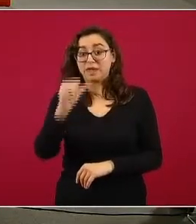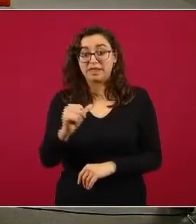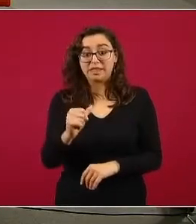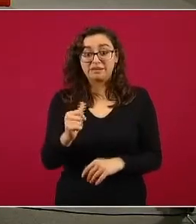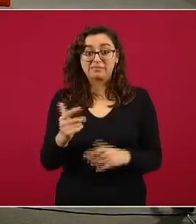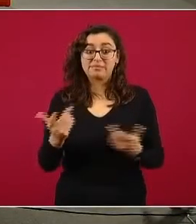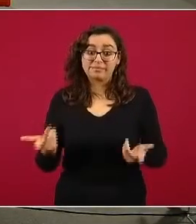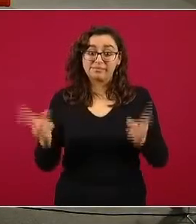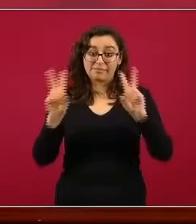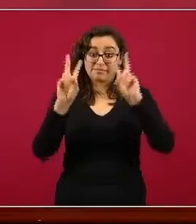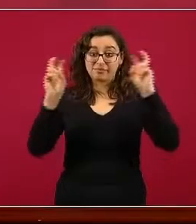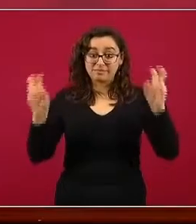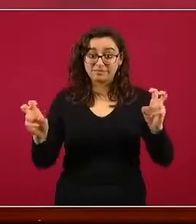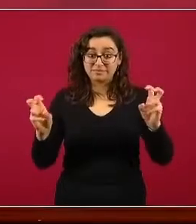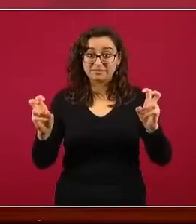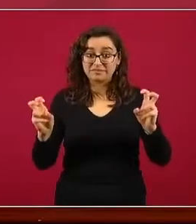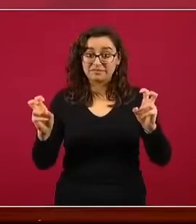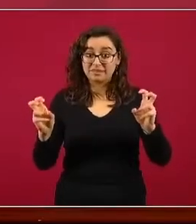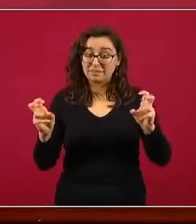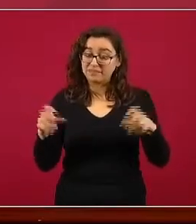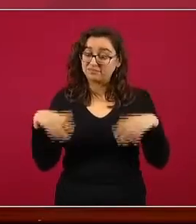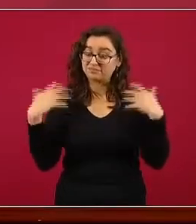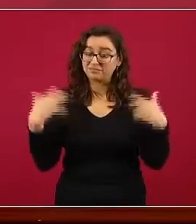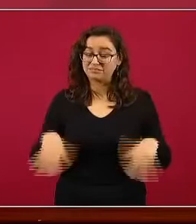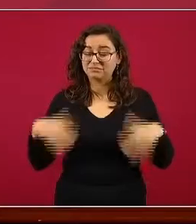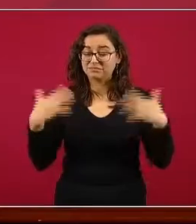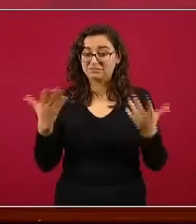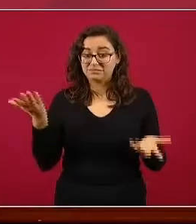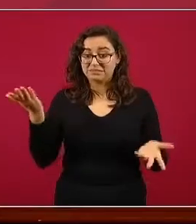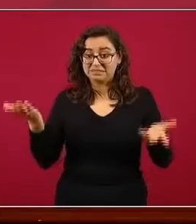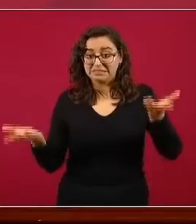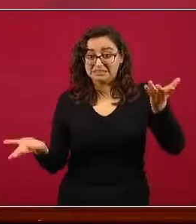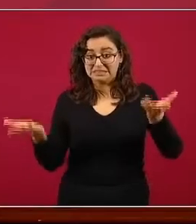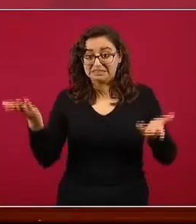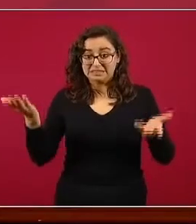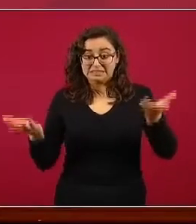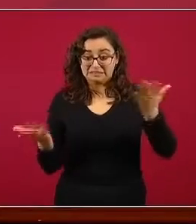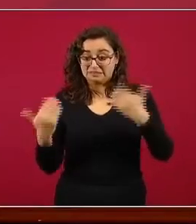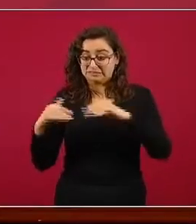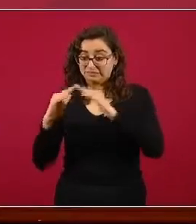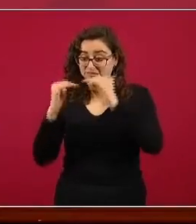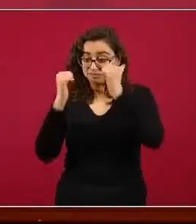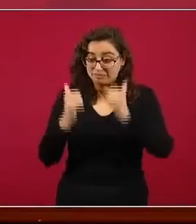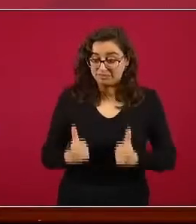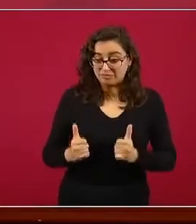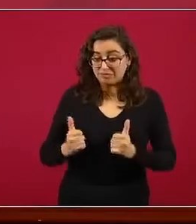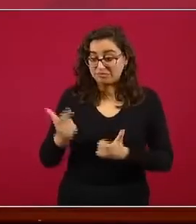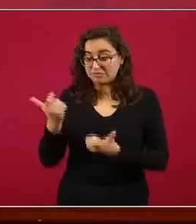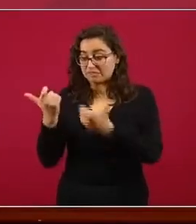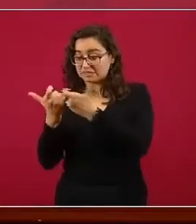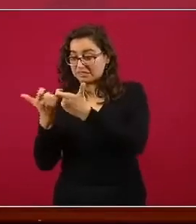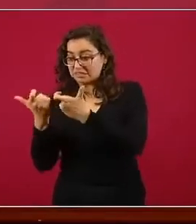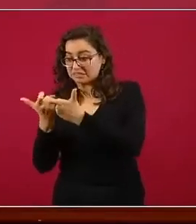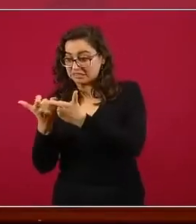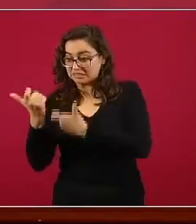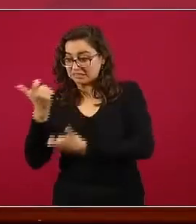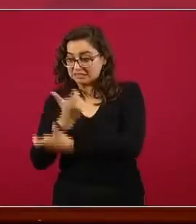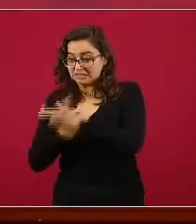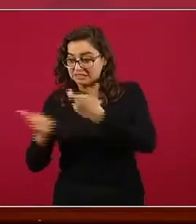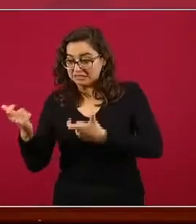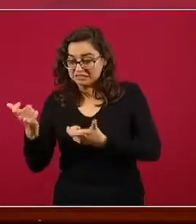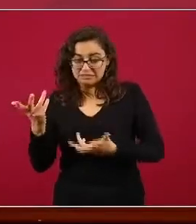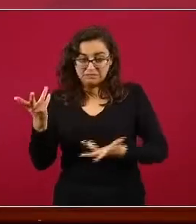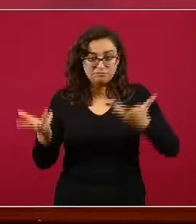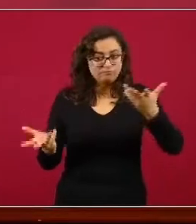delicado el tener atención diaria al balance entre el confinamiento y la protección del